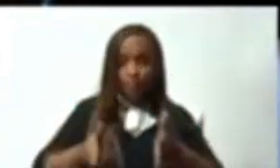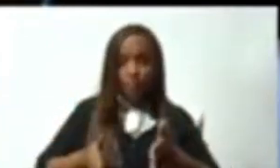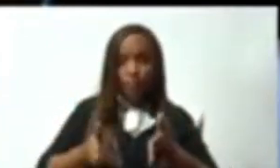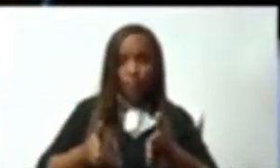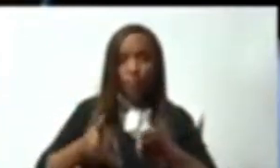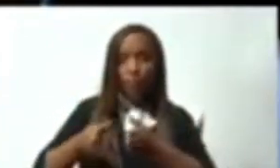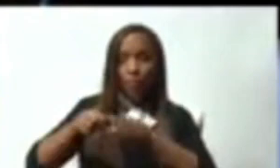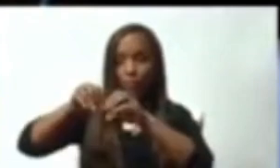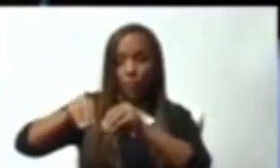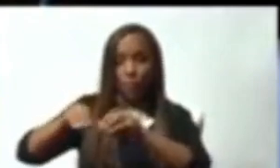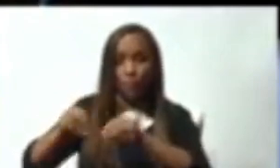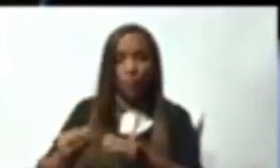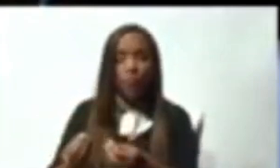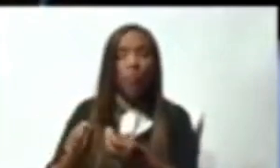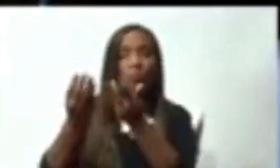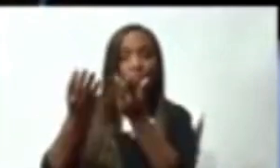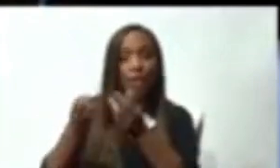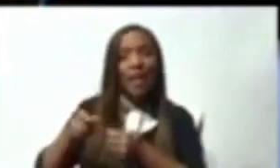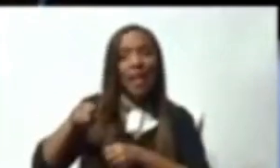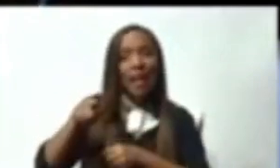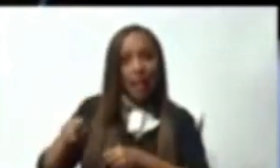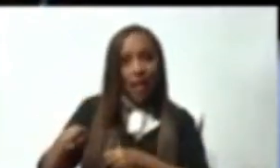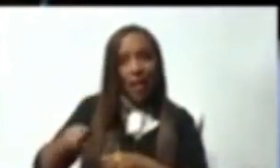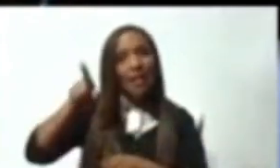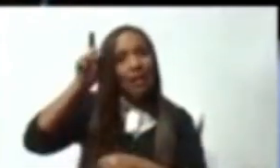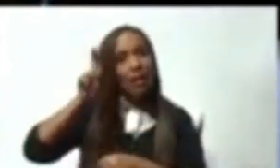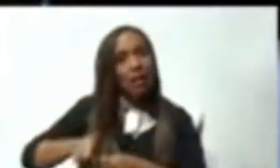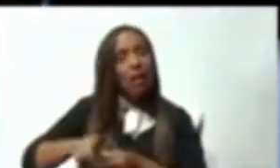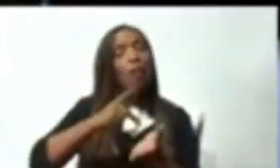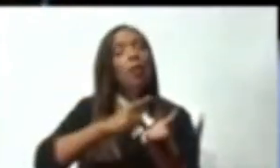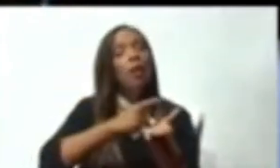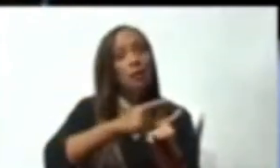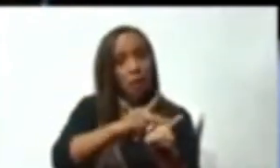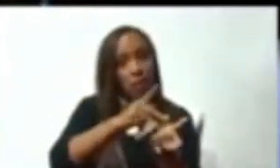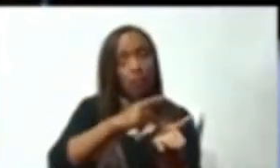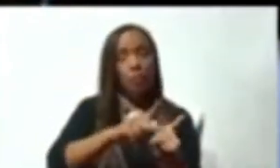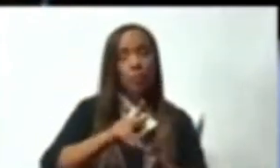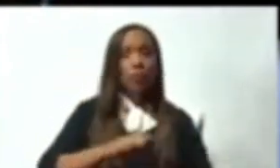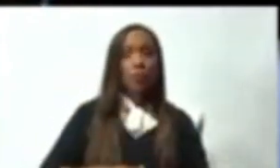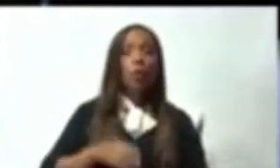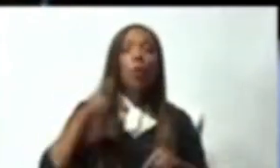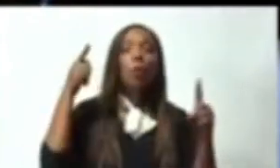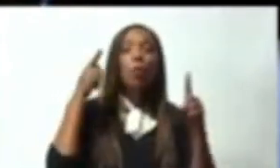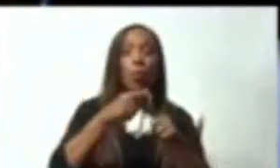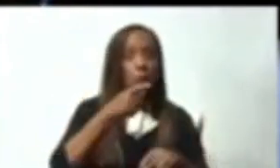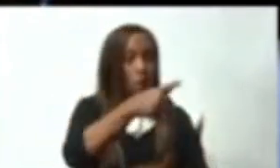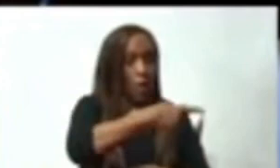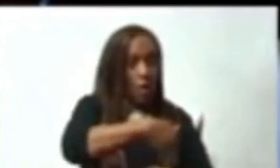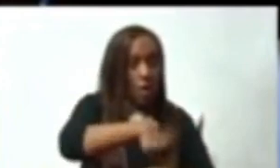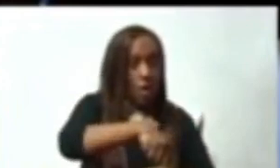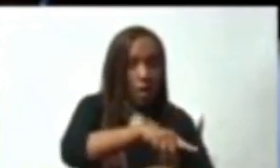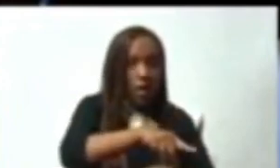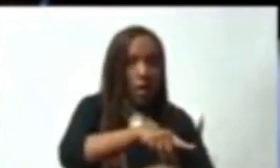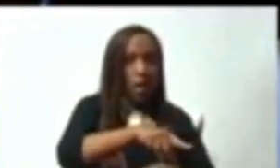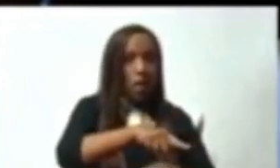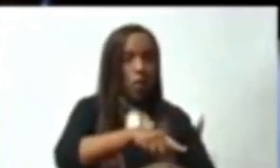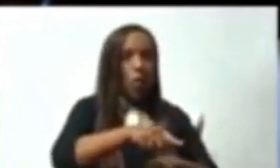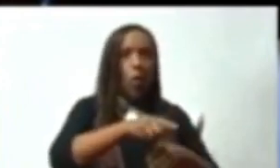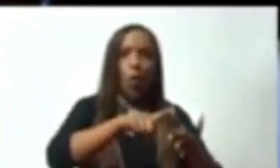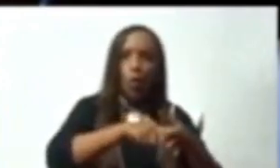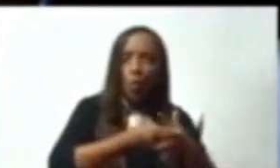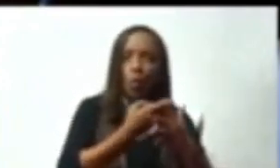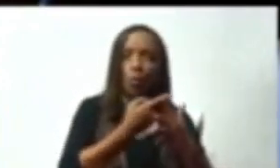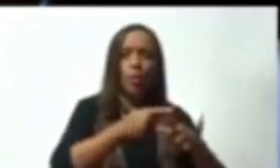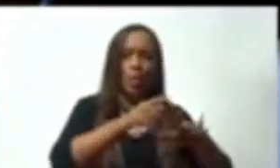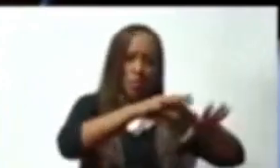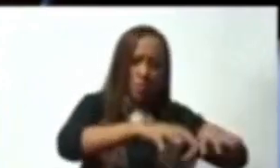al efecto. Desde esta tribuna le hacemos un llamado al ministro de Agricultura a los fines de que le